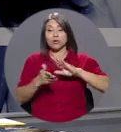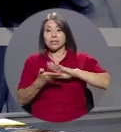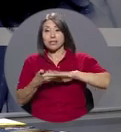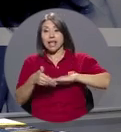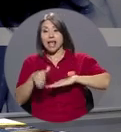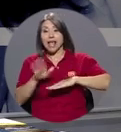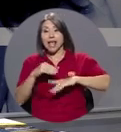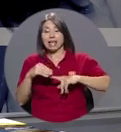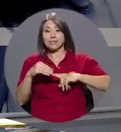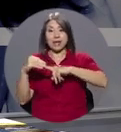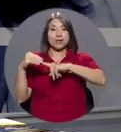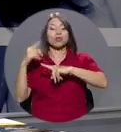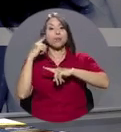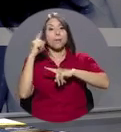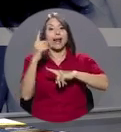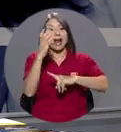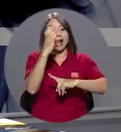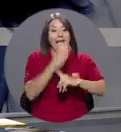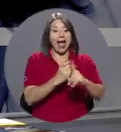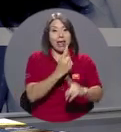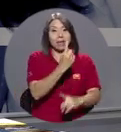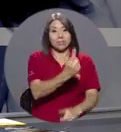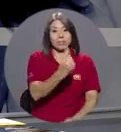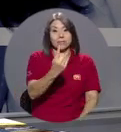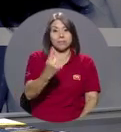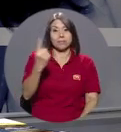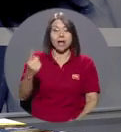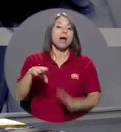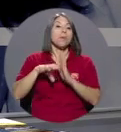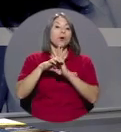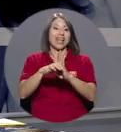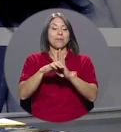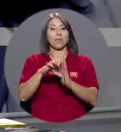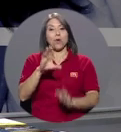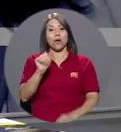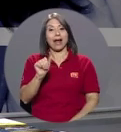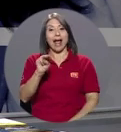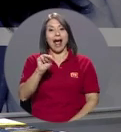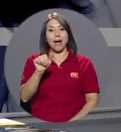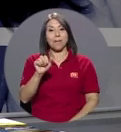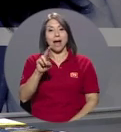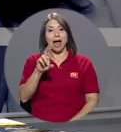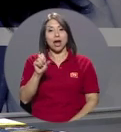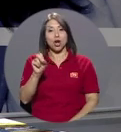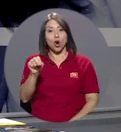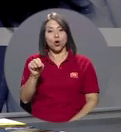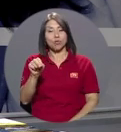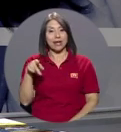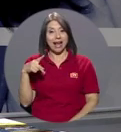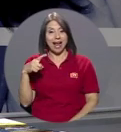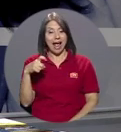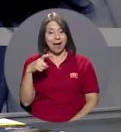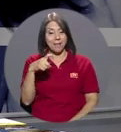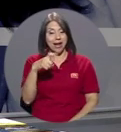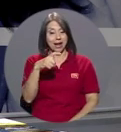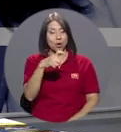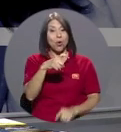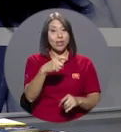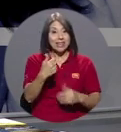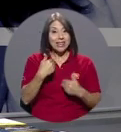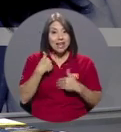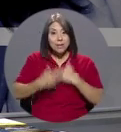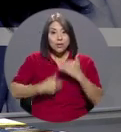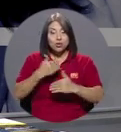expertos para cada especie. Por ejemplo, si hablamos de camarón, te podemos hablar de que el camarón